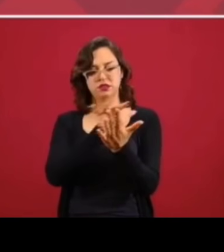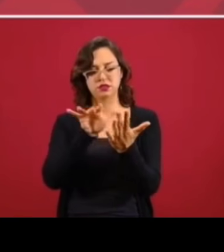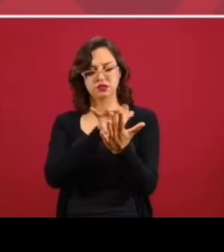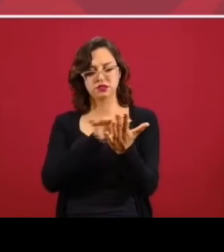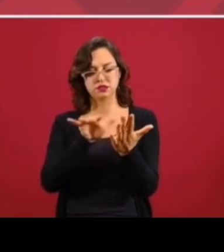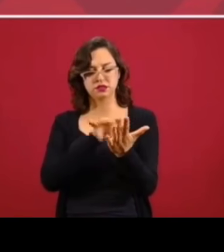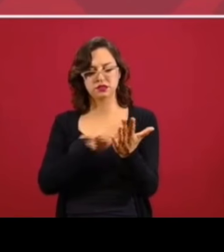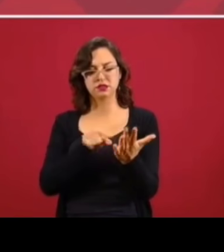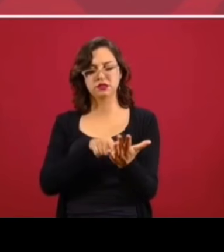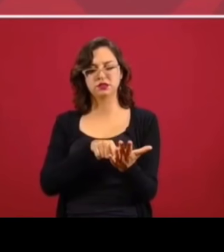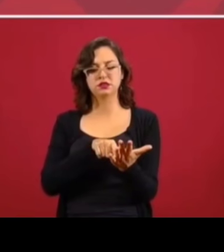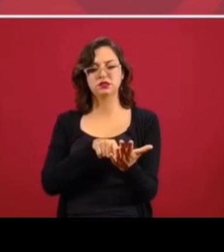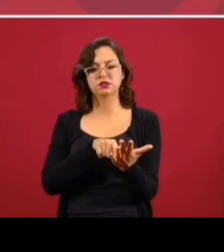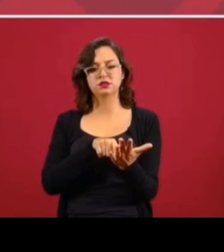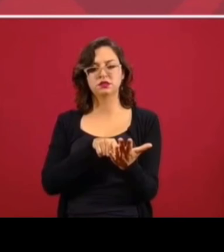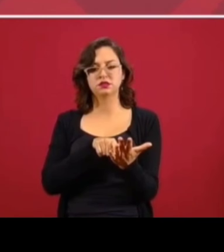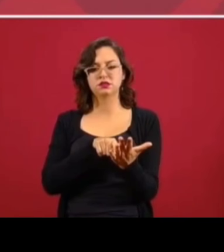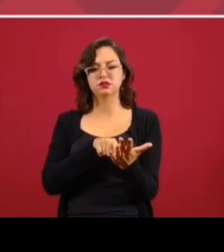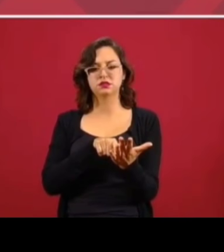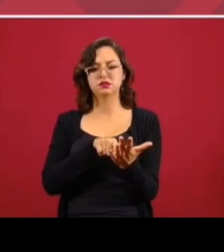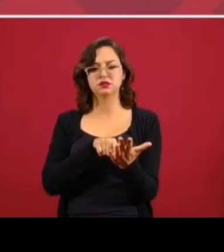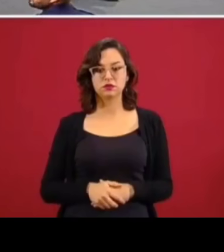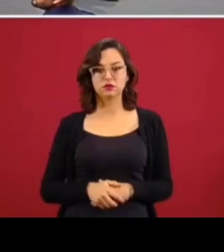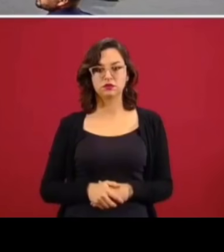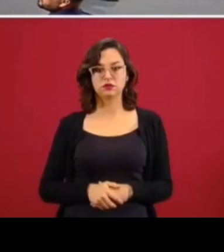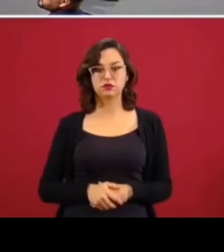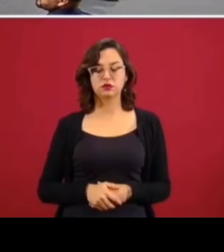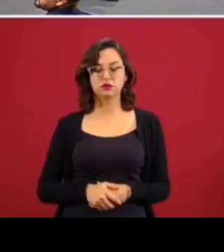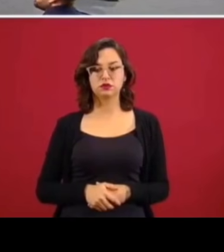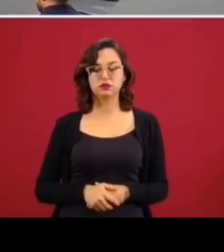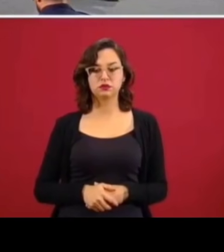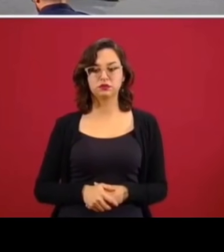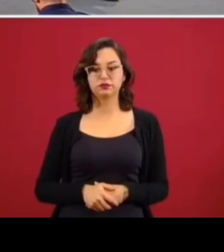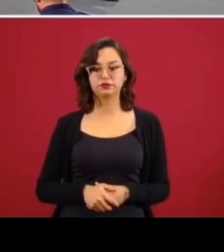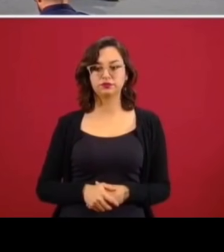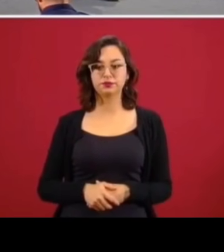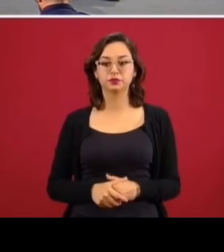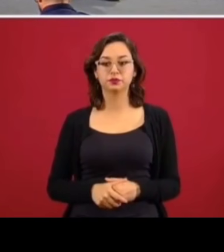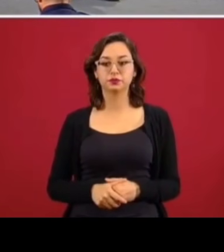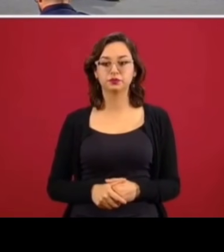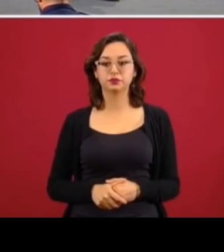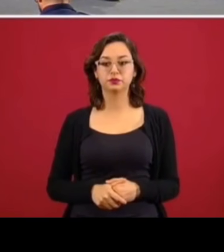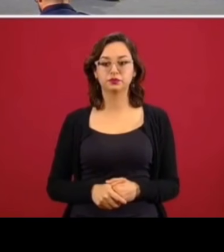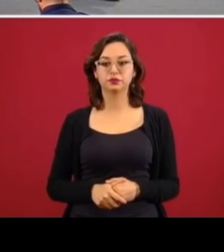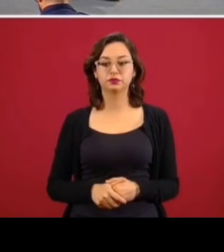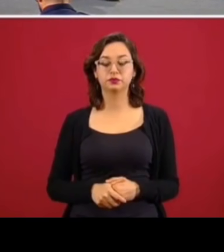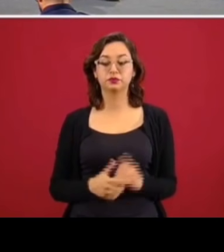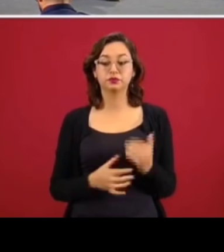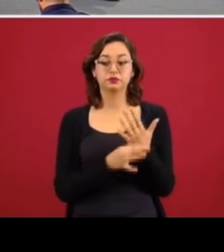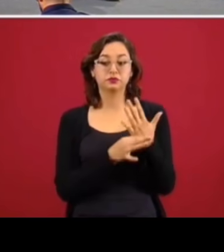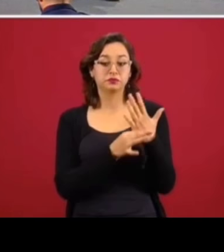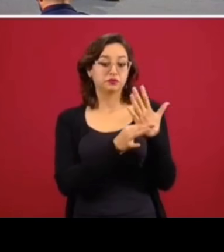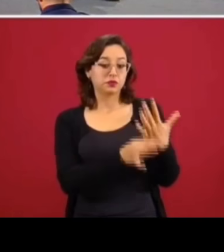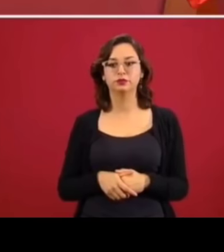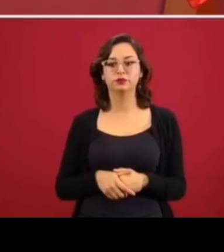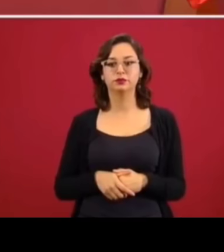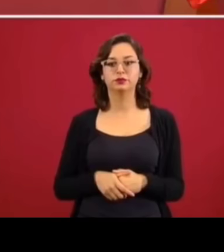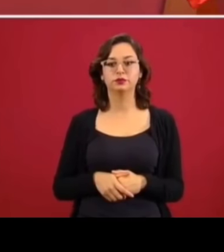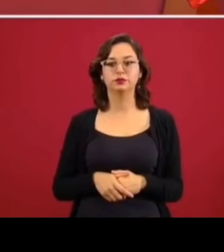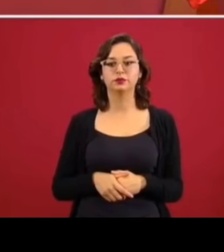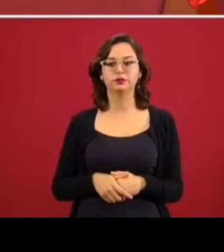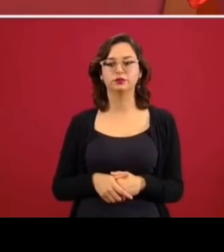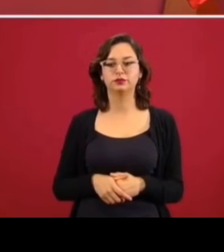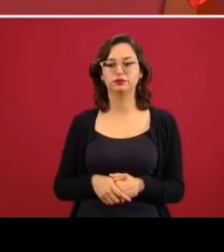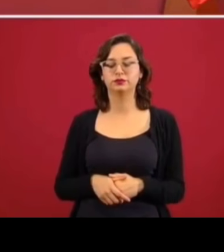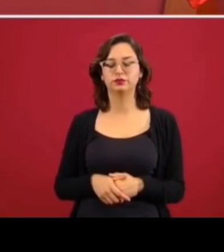de alguien que escribe en el Universal, y todavía él dice que no lo desea. No